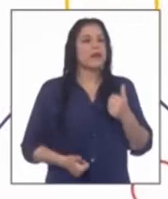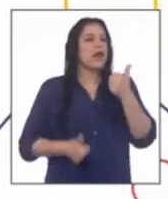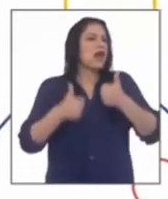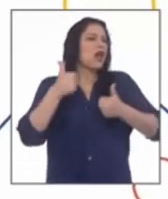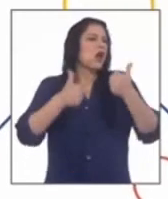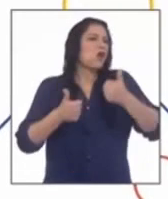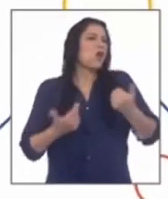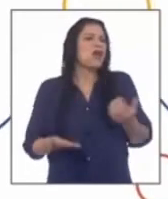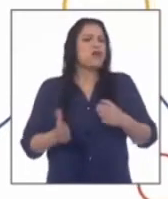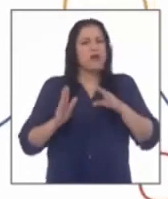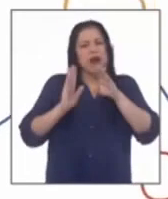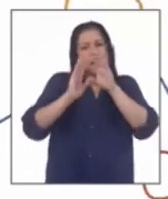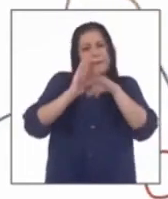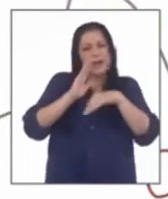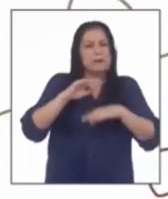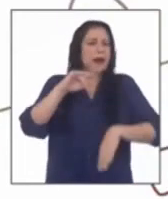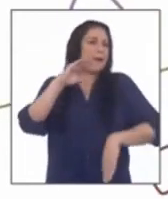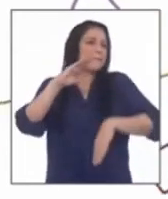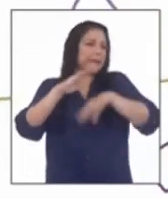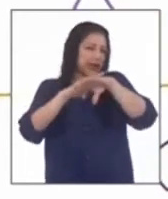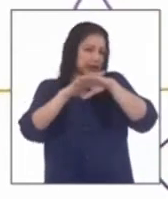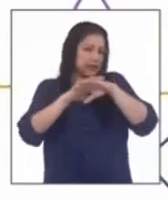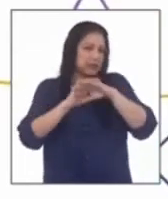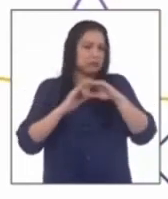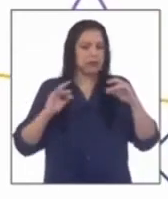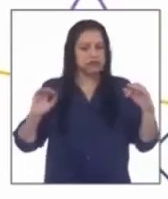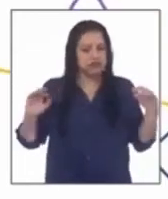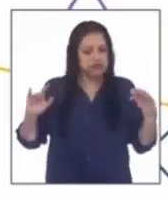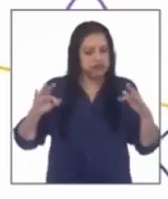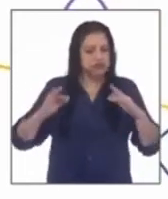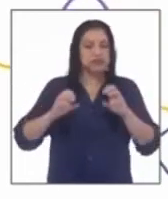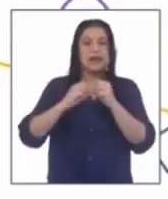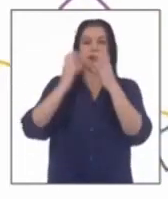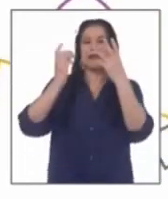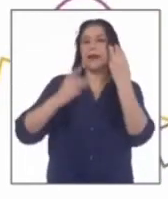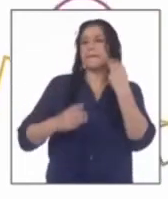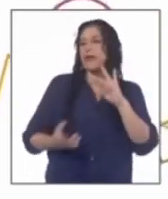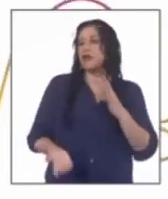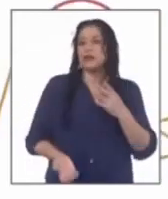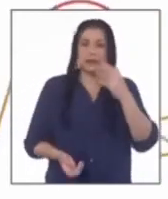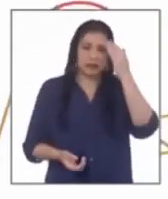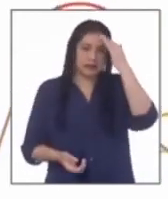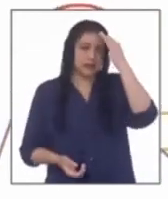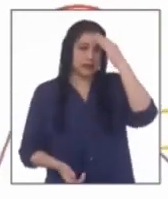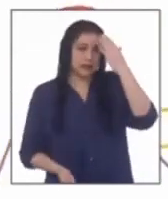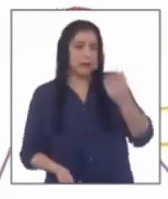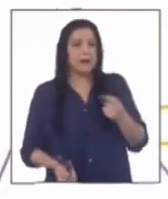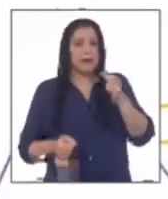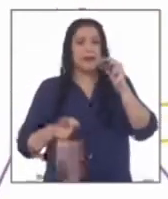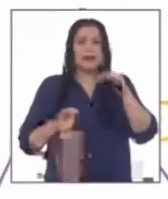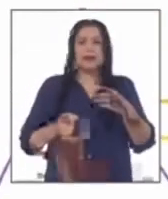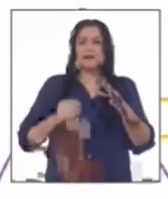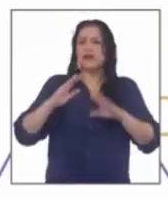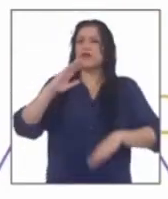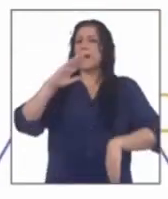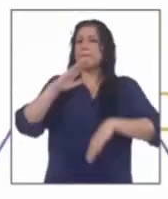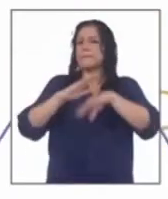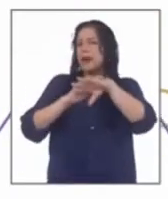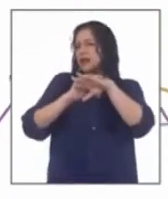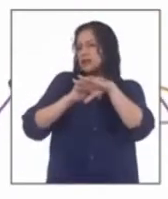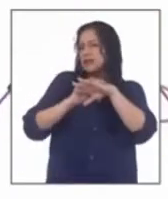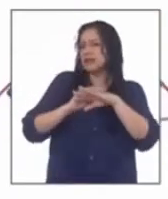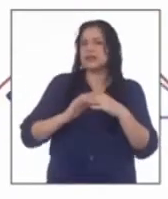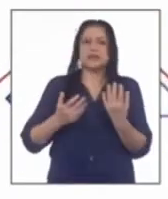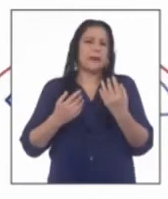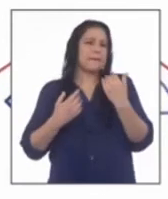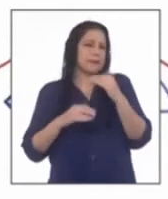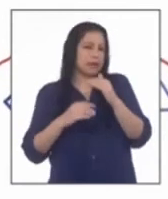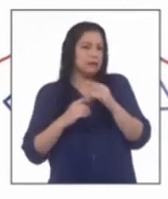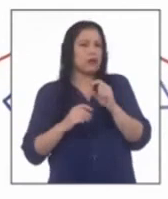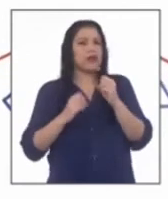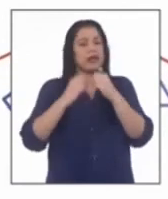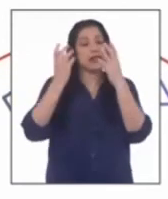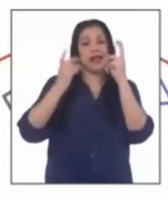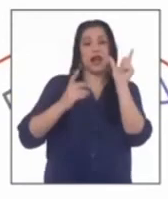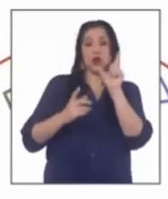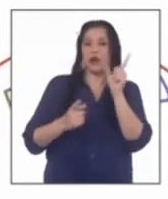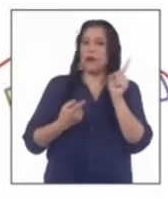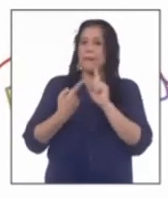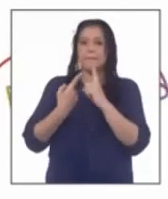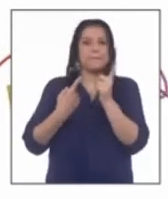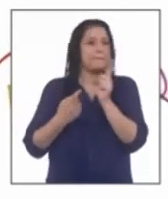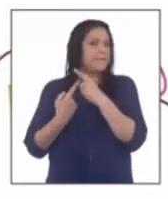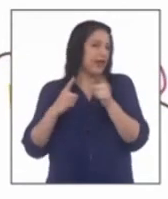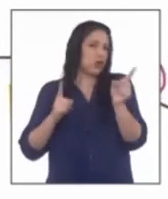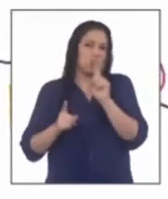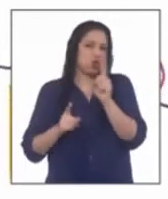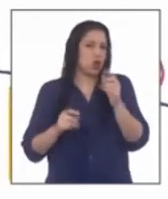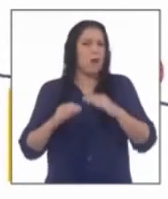¿Cuál fue la mínima y máxima cantidad posible de asistentes el día miércoles si se sabe que esta superó la cantidad mínima de asistentes del día lunes, pero no